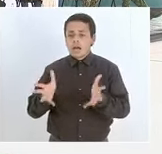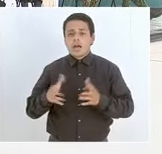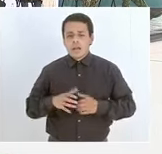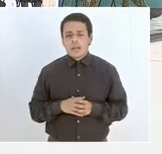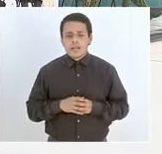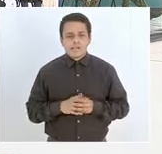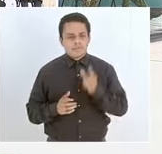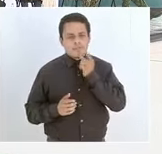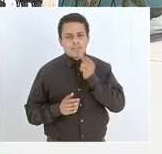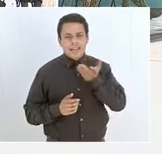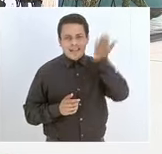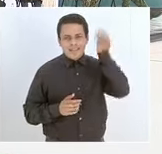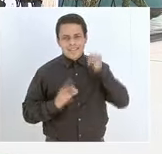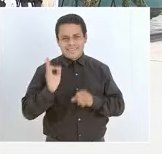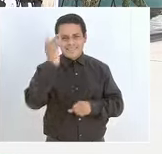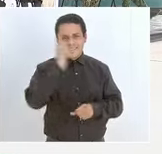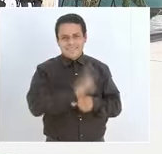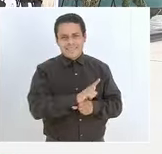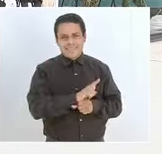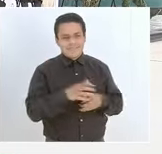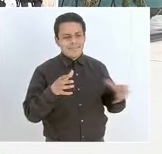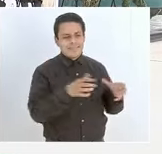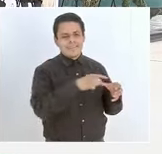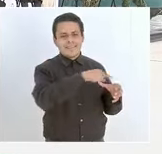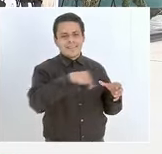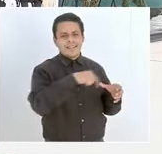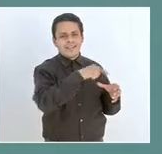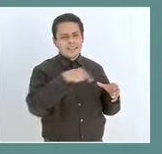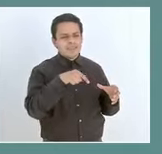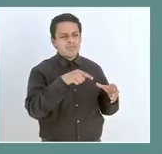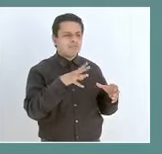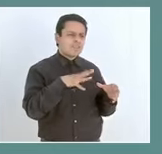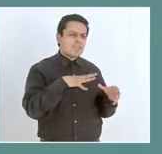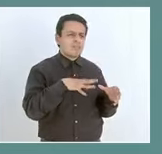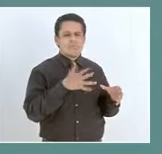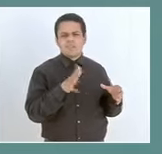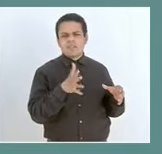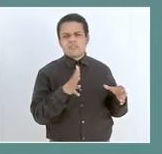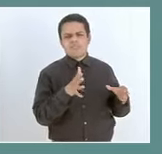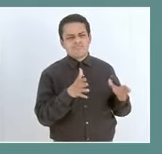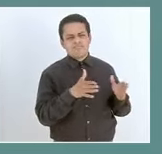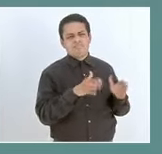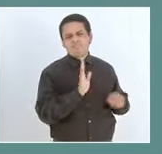La Policía Federal lo más que llegó a tener